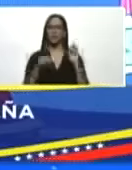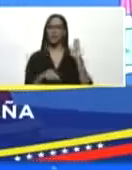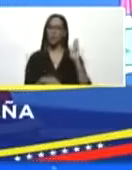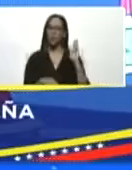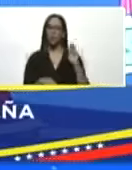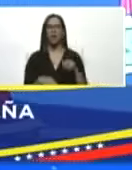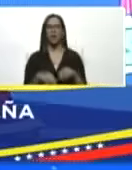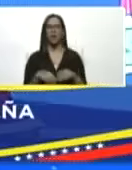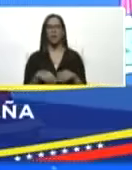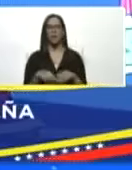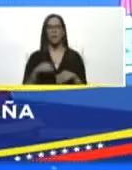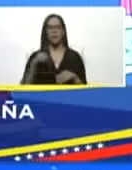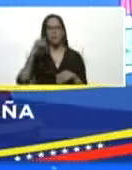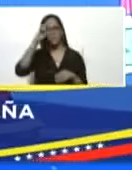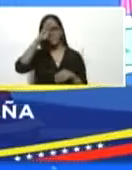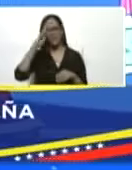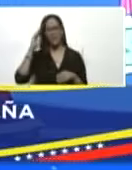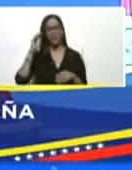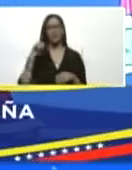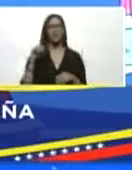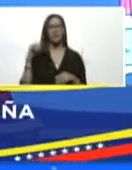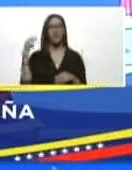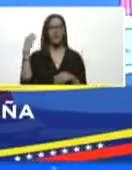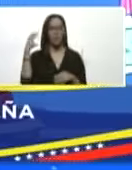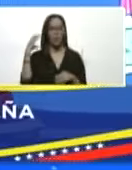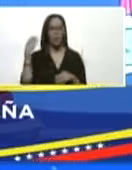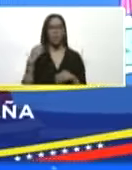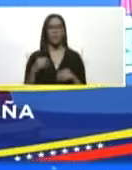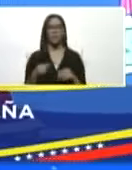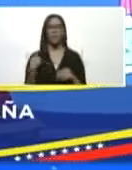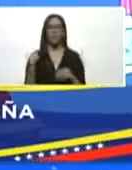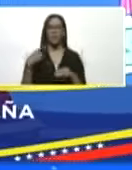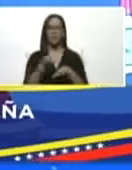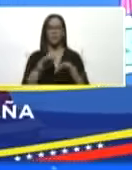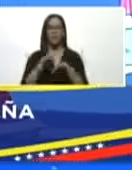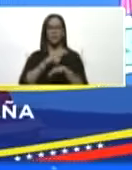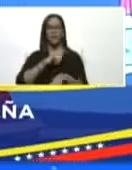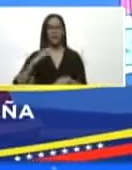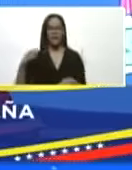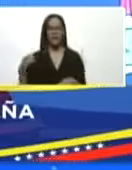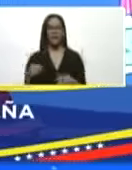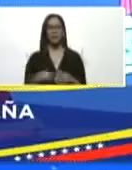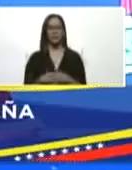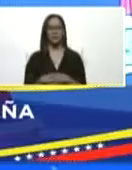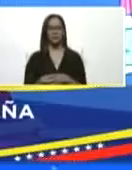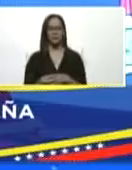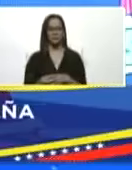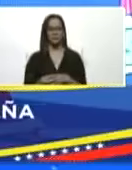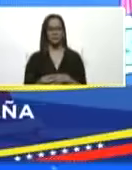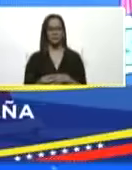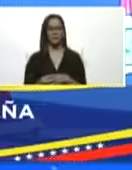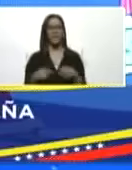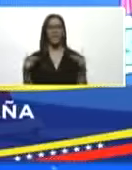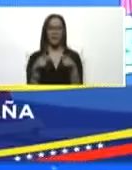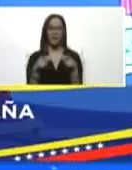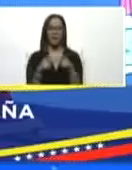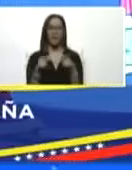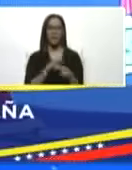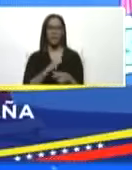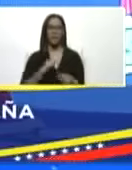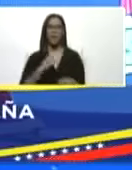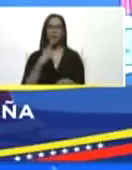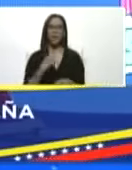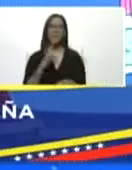los presidentes de la Alianza Bolivariana para los Pueblos de Nuestra América, a los primeros ministros del Caribe, en las reuniones en privado, y le